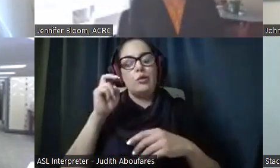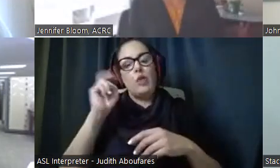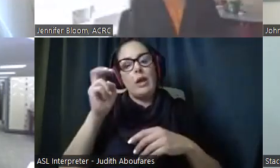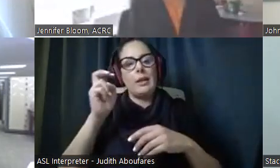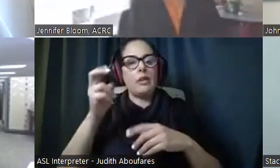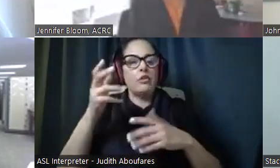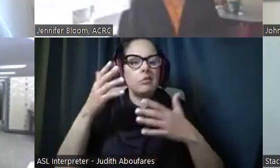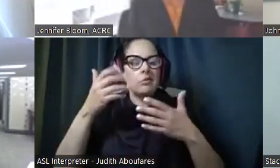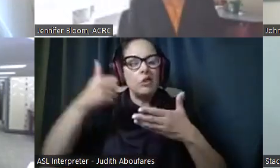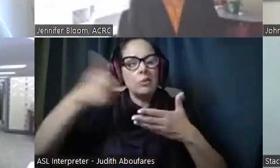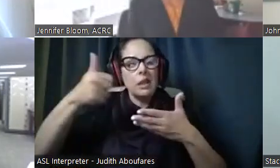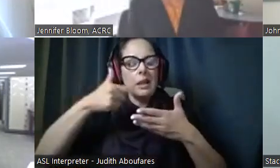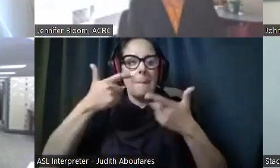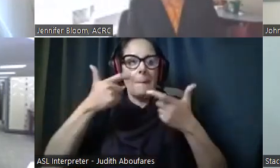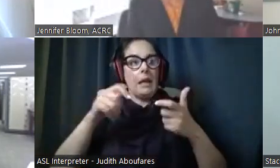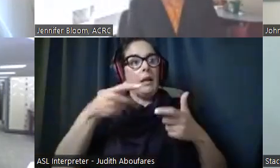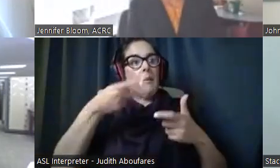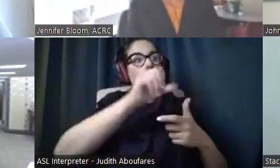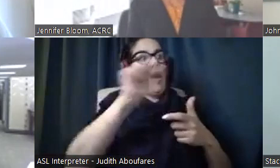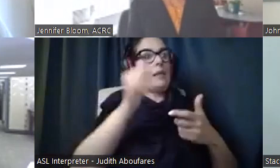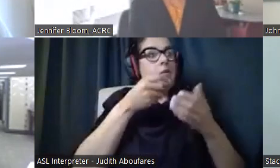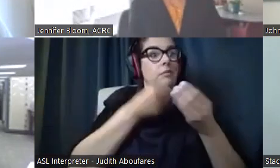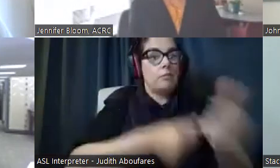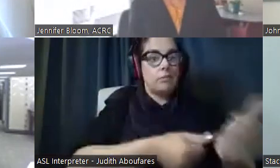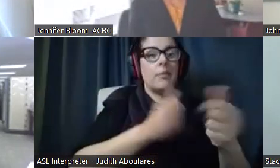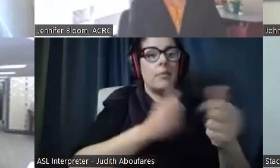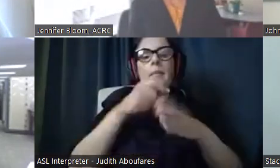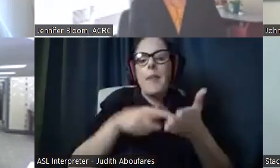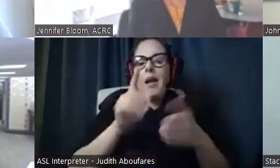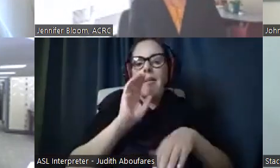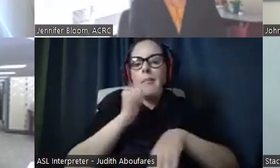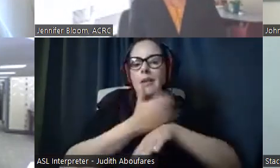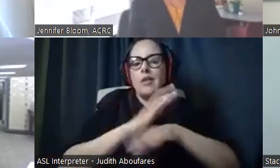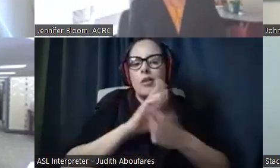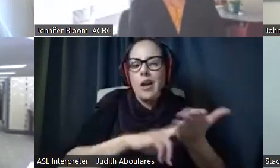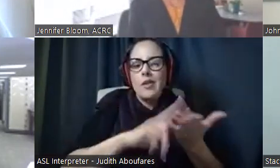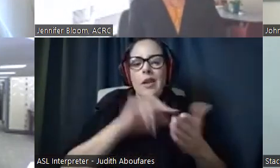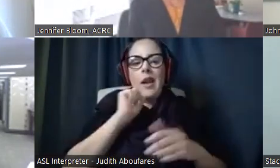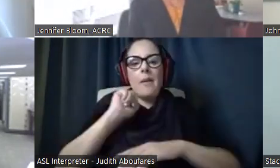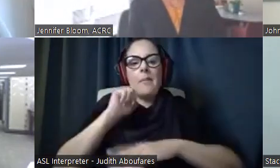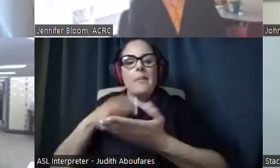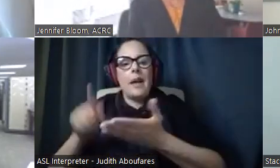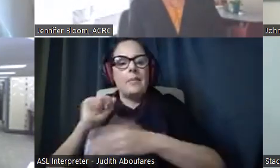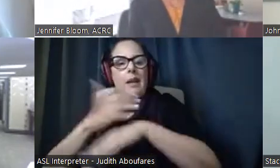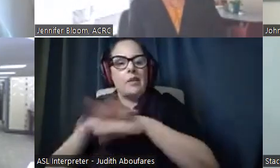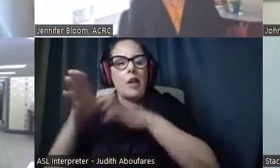Entonces, transporte es otra compra muy grande que tiene que